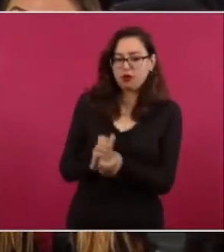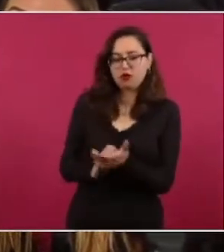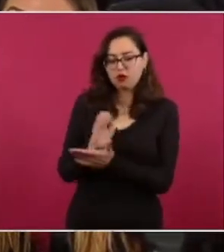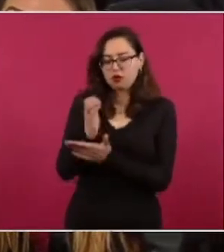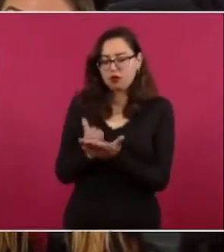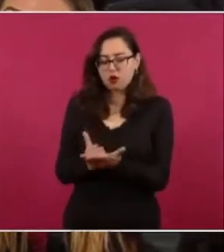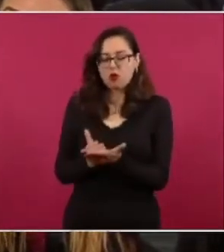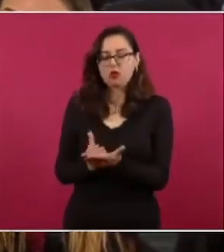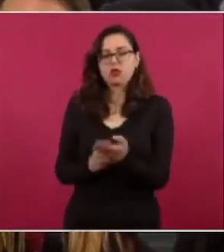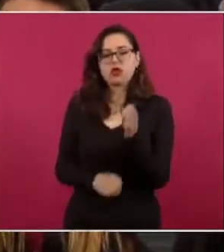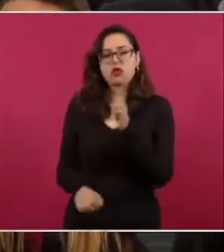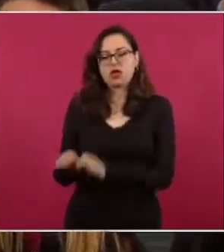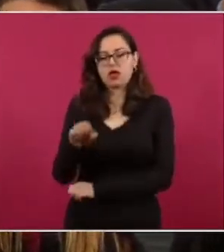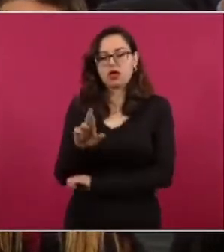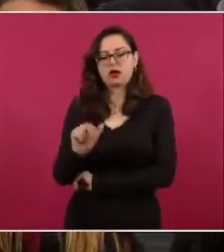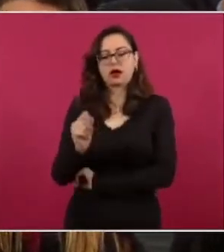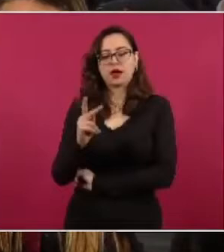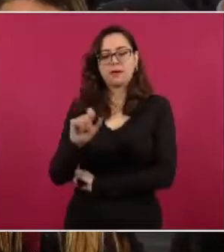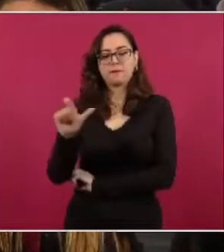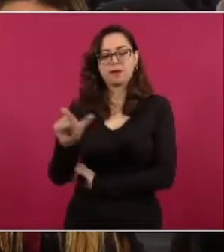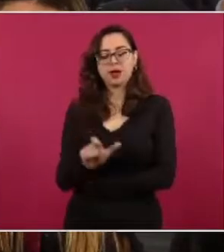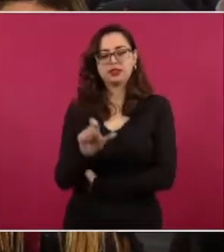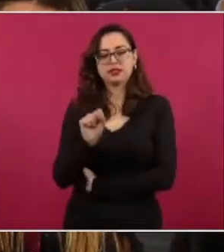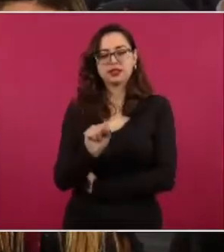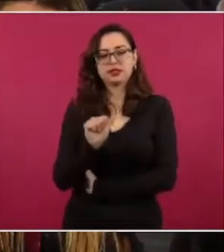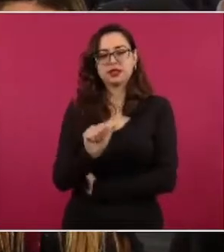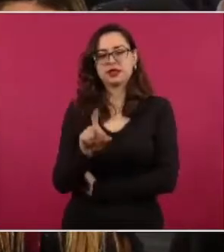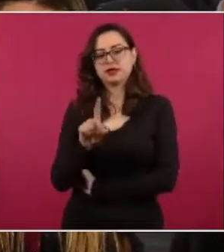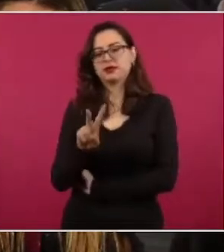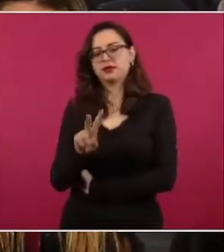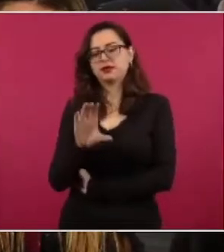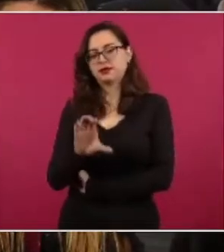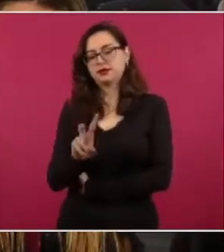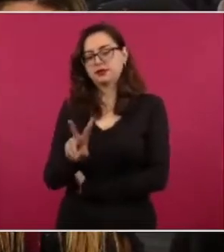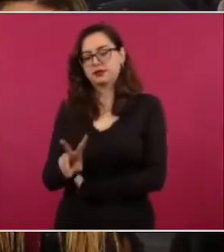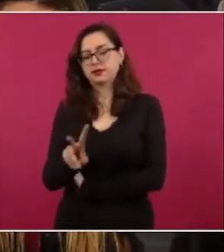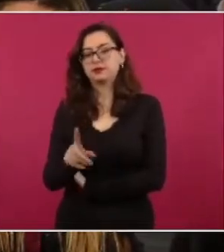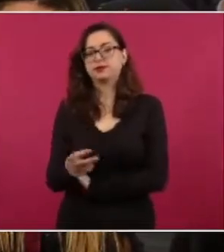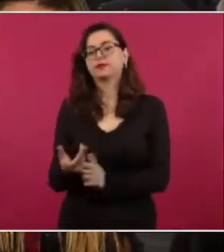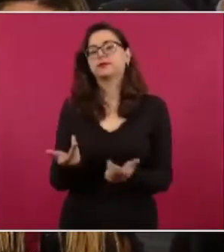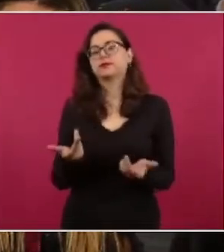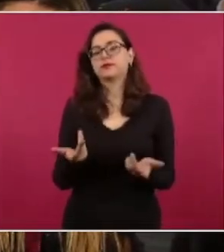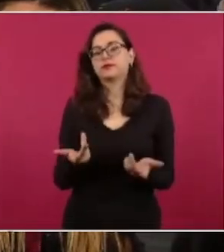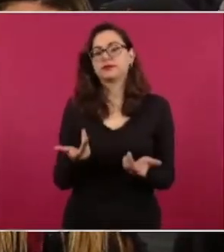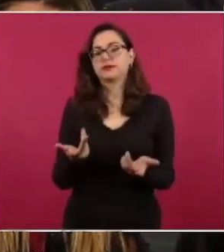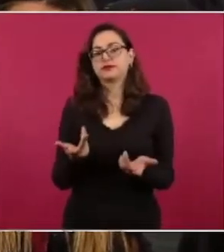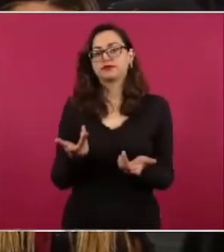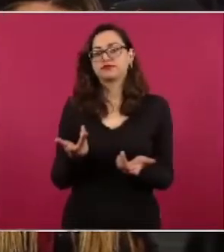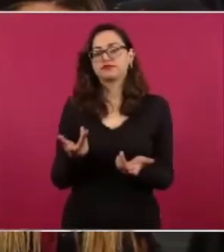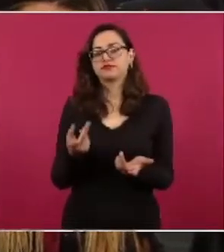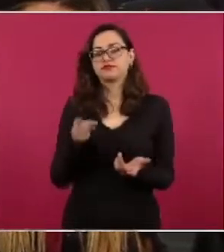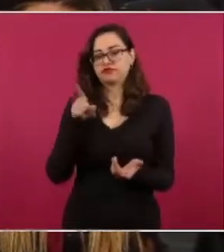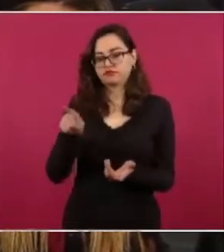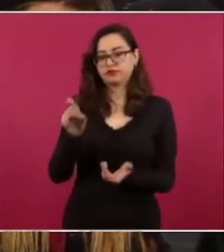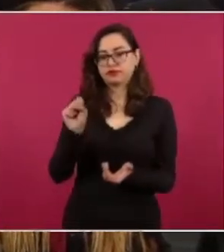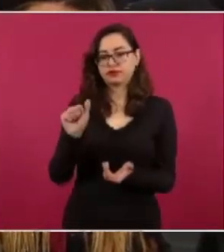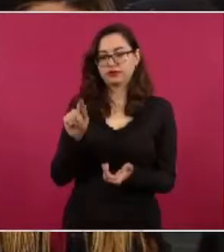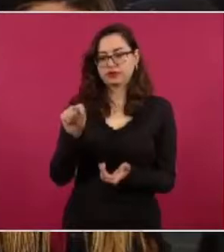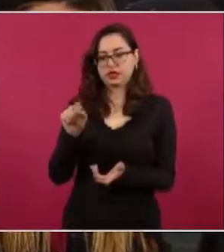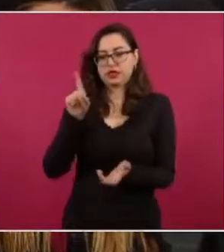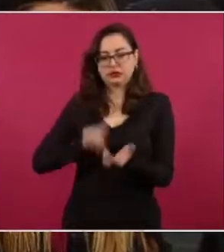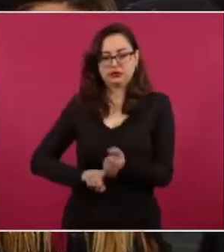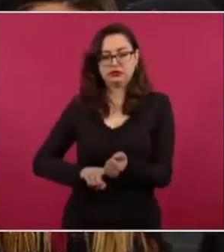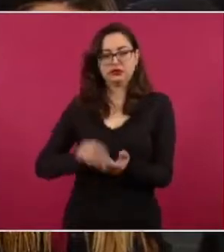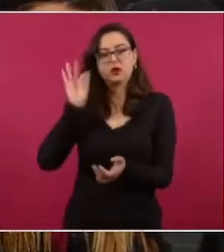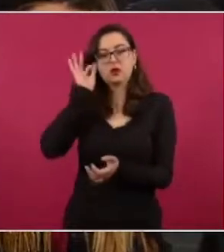con la empresa Rapax SADCB, que es la que da el servicio de limpieza ahí en el SAT. En esa ocasión,